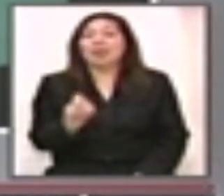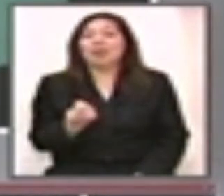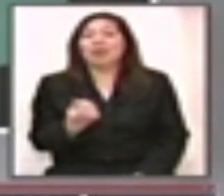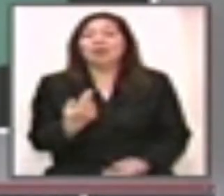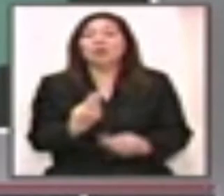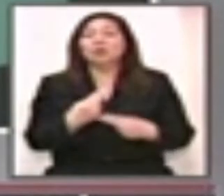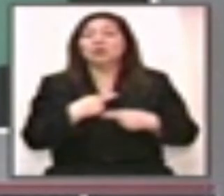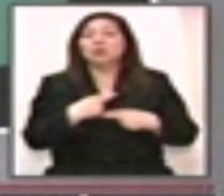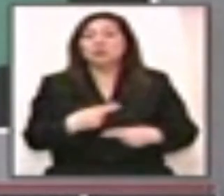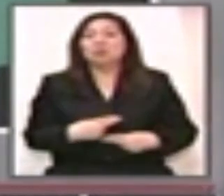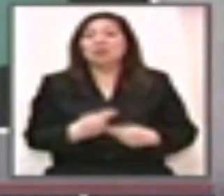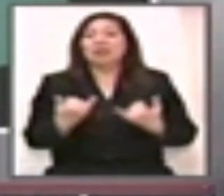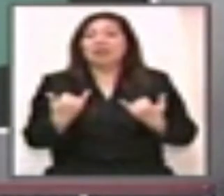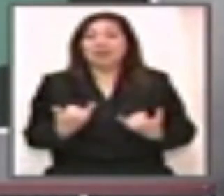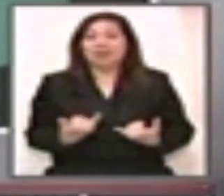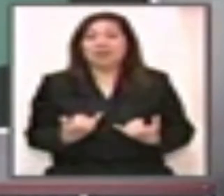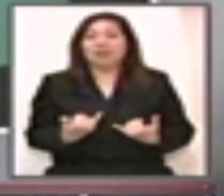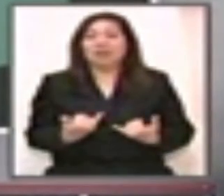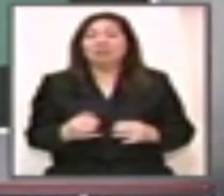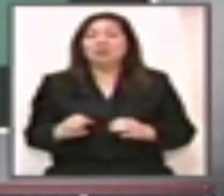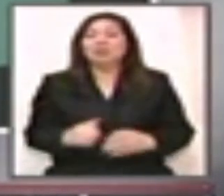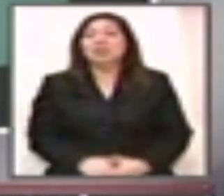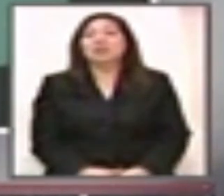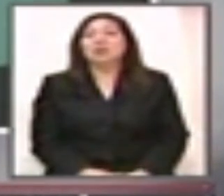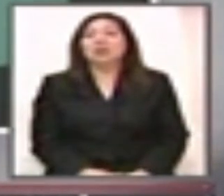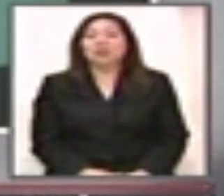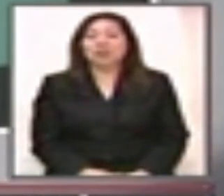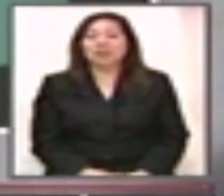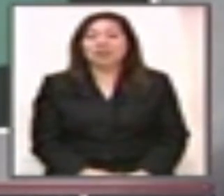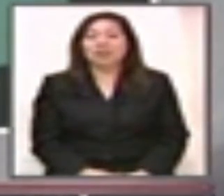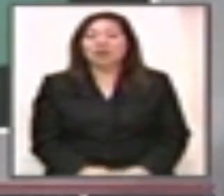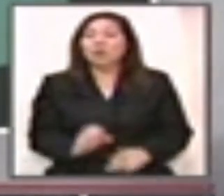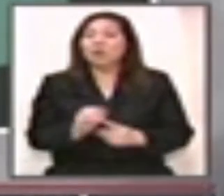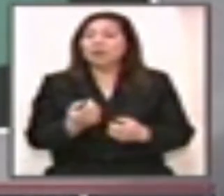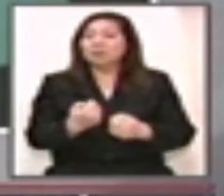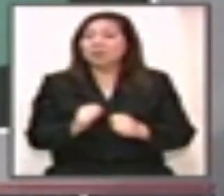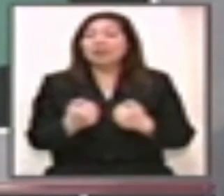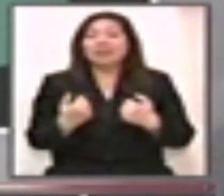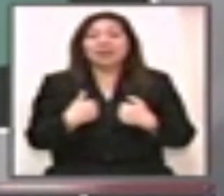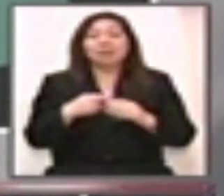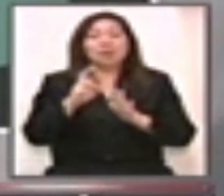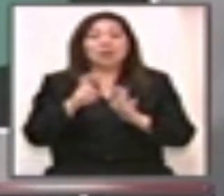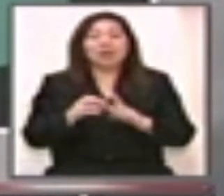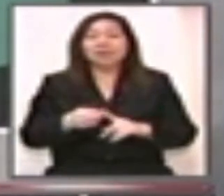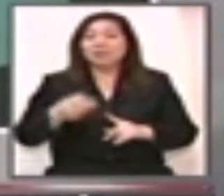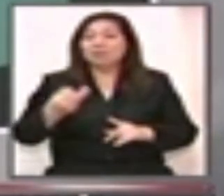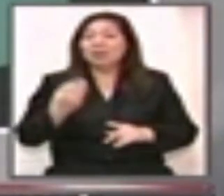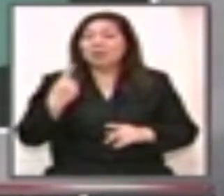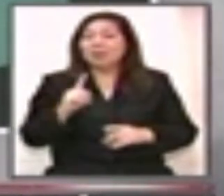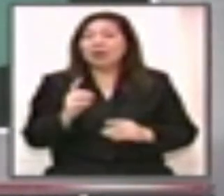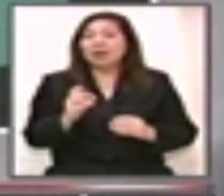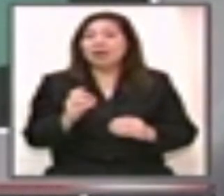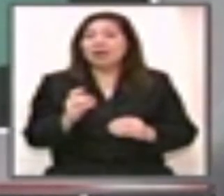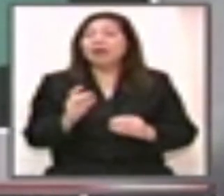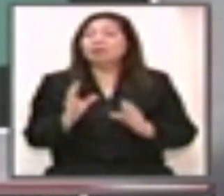el recurso humano. Aquí hemos hecho, digamos, en cultura exportadora tenemos programas especializados para las